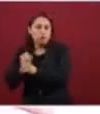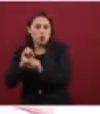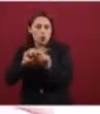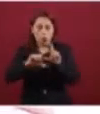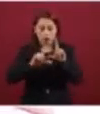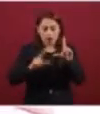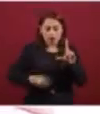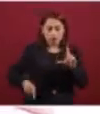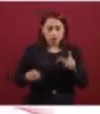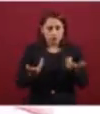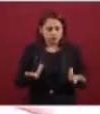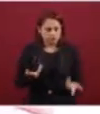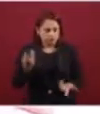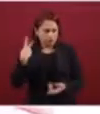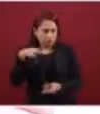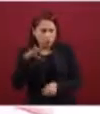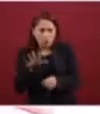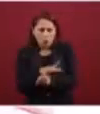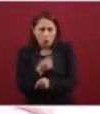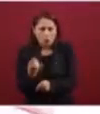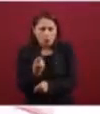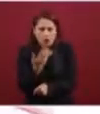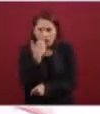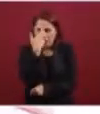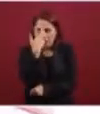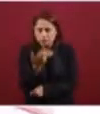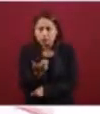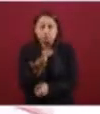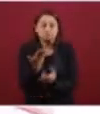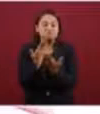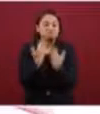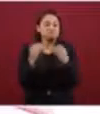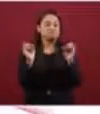sé cuál era la justificación, pero con más de alrededor de